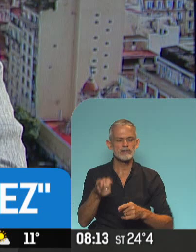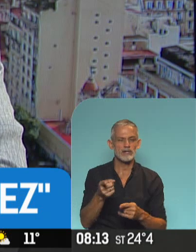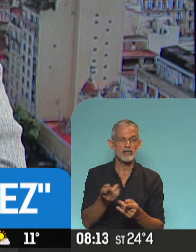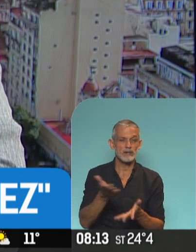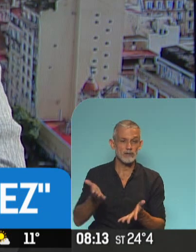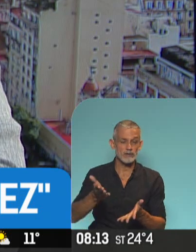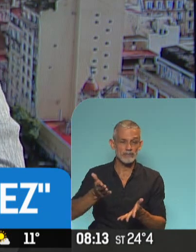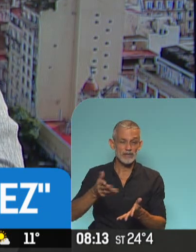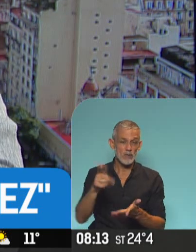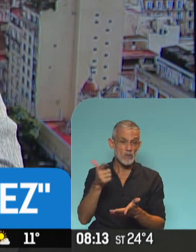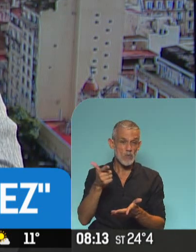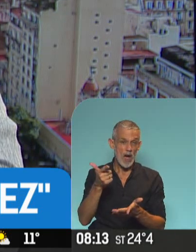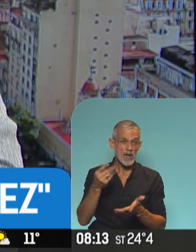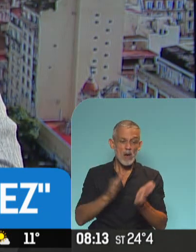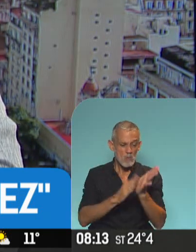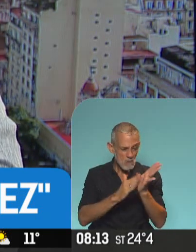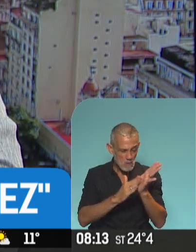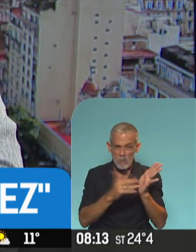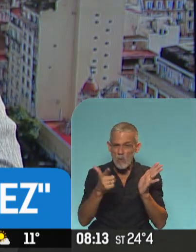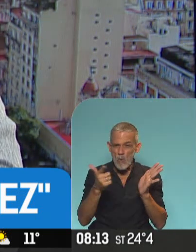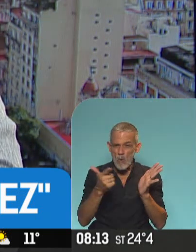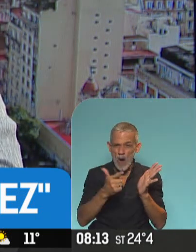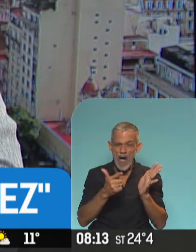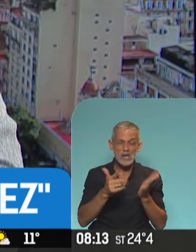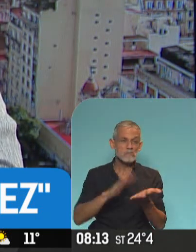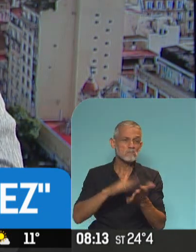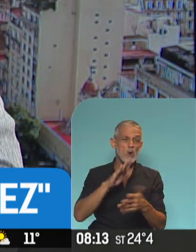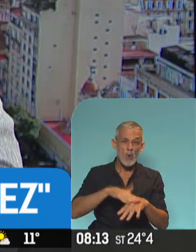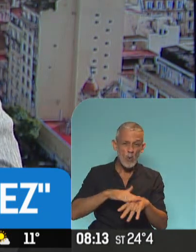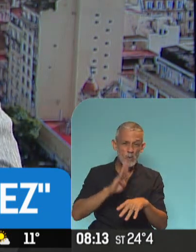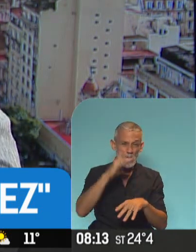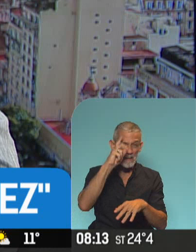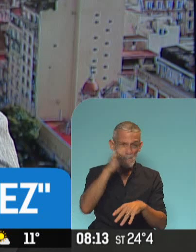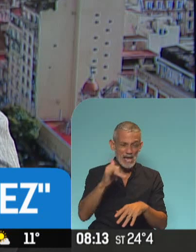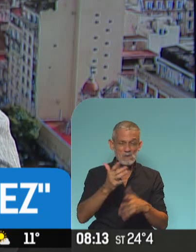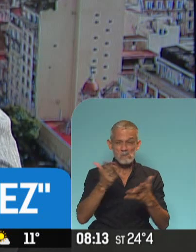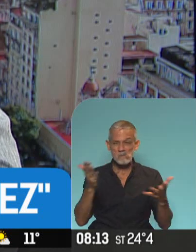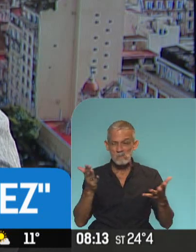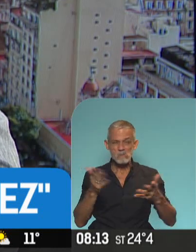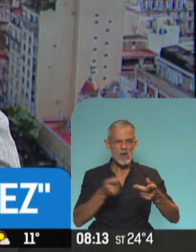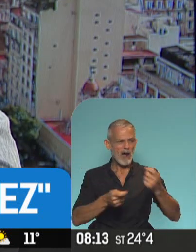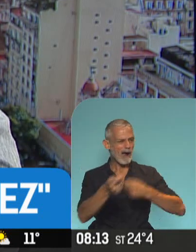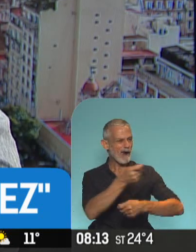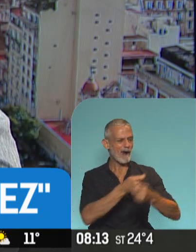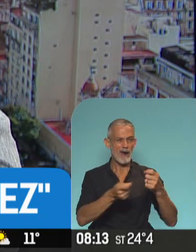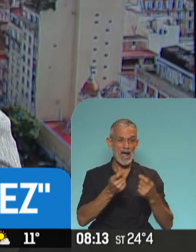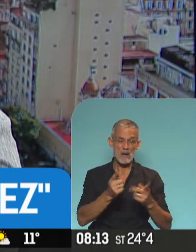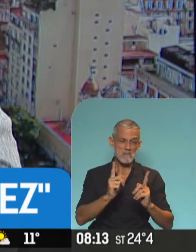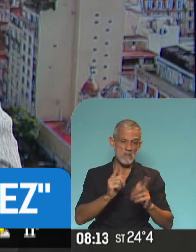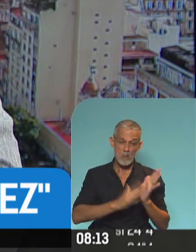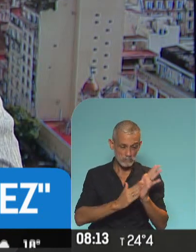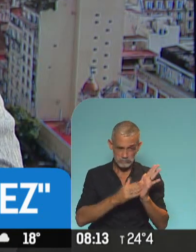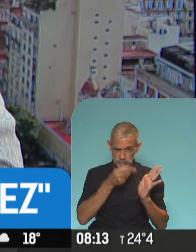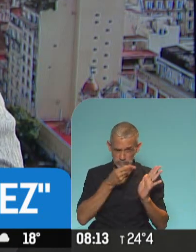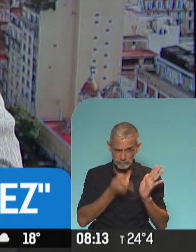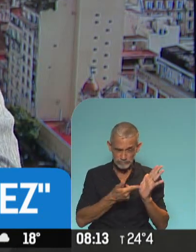hay absolutamente una prueba directa que incrimine a Báez en haber realizado ningún tipo de maniobra como la que se pretende.